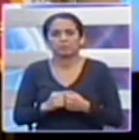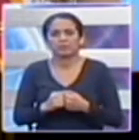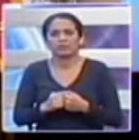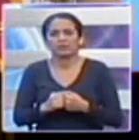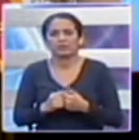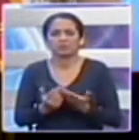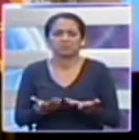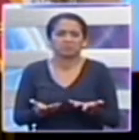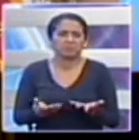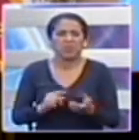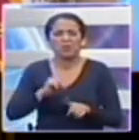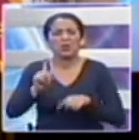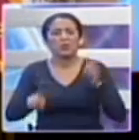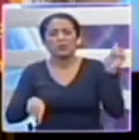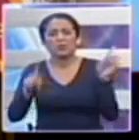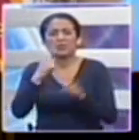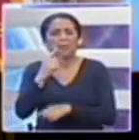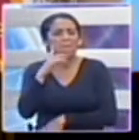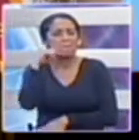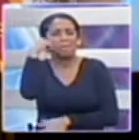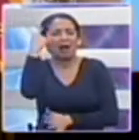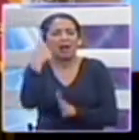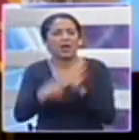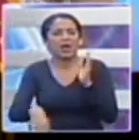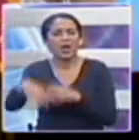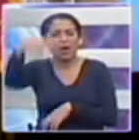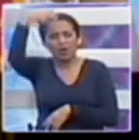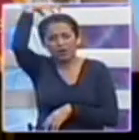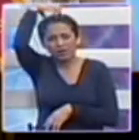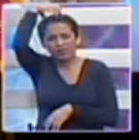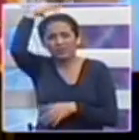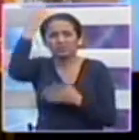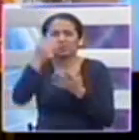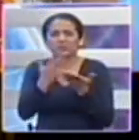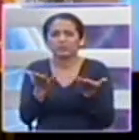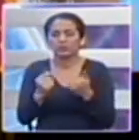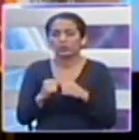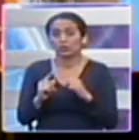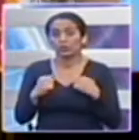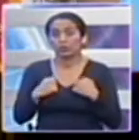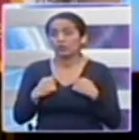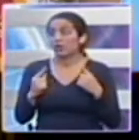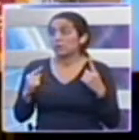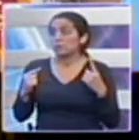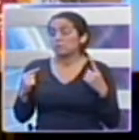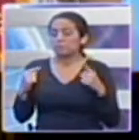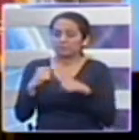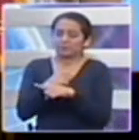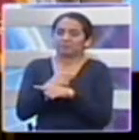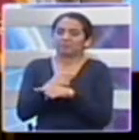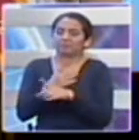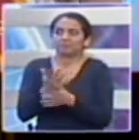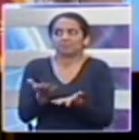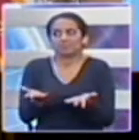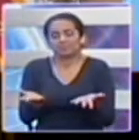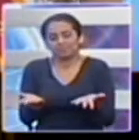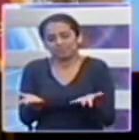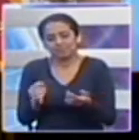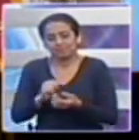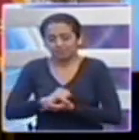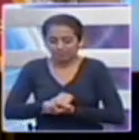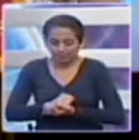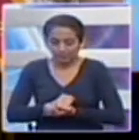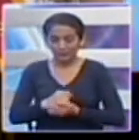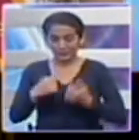ningún resultado ya en la ejecución de los proyectos. Bueno, yo discrepo un poco. Básicamente, estar ya